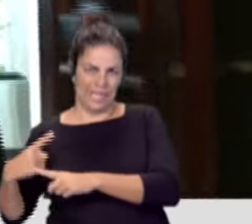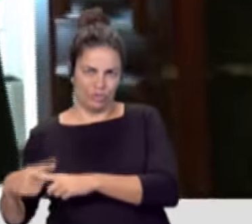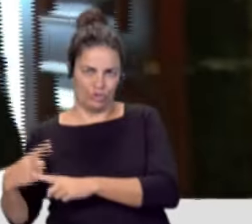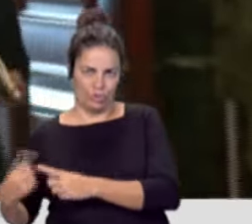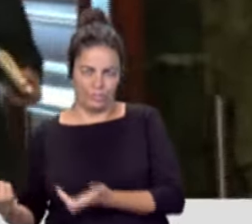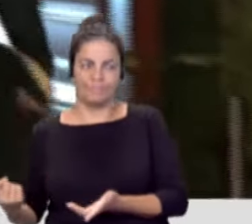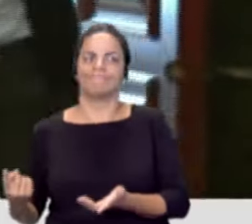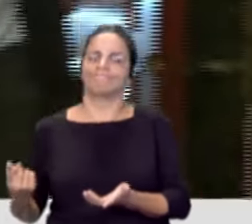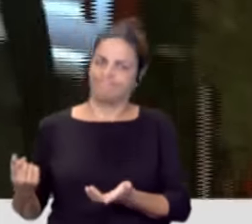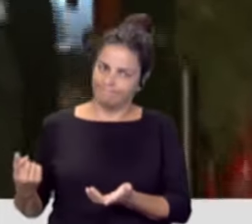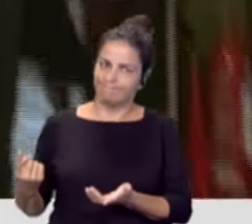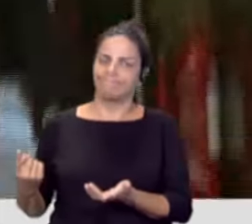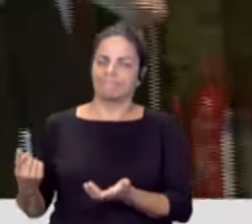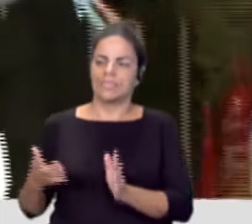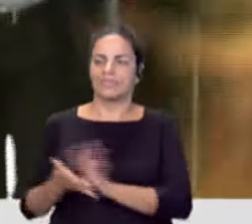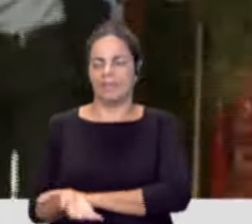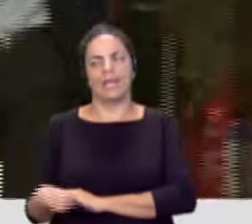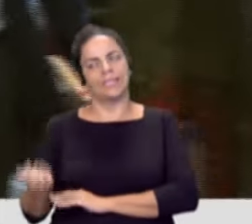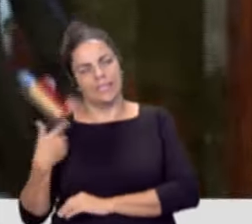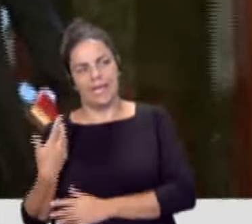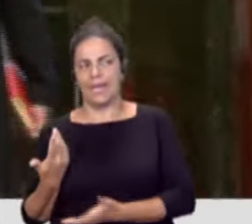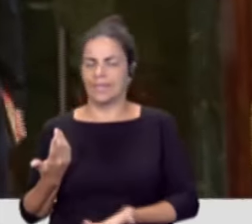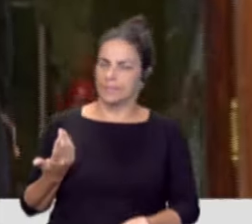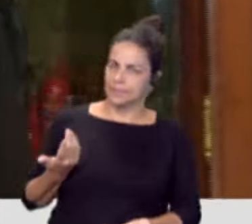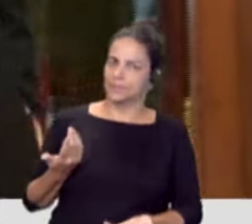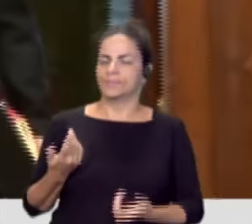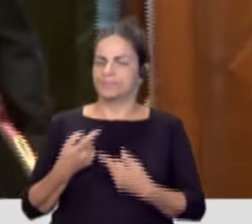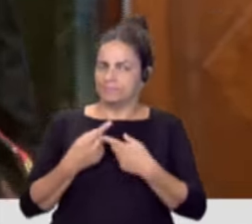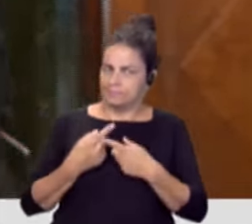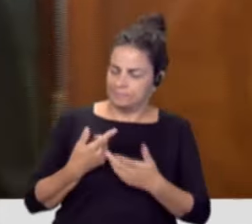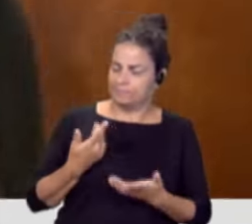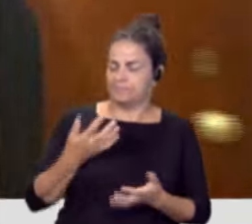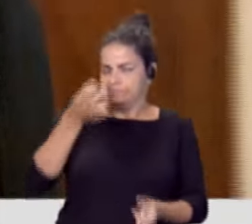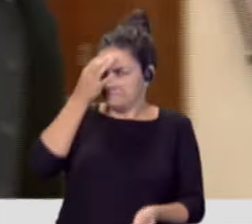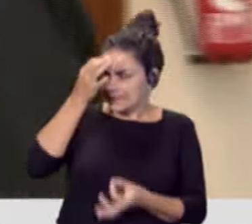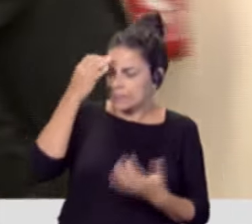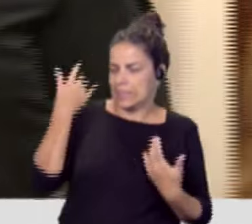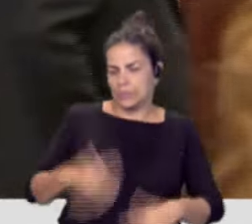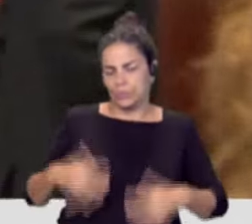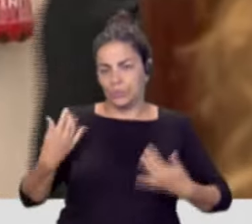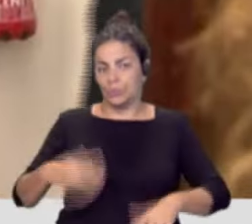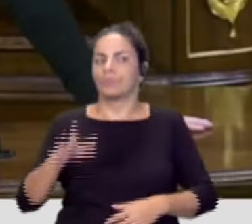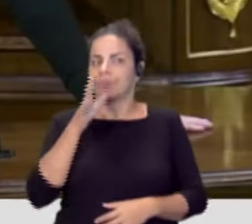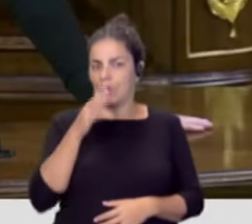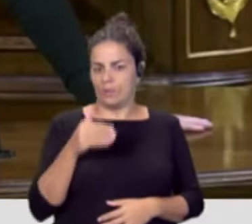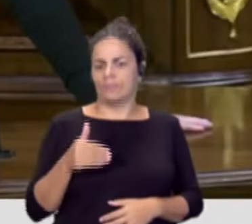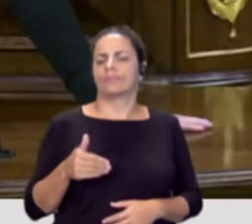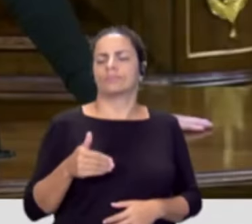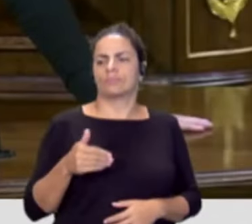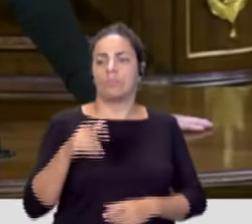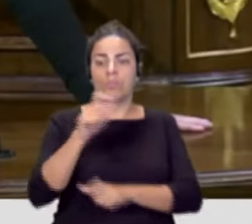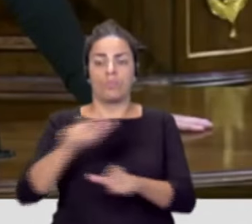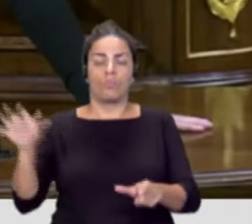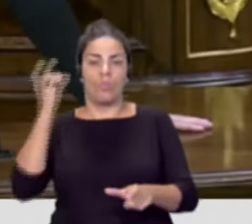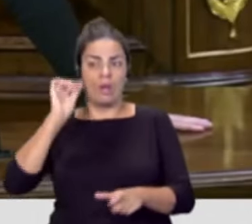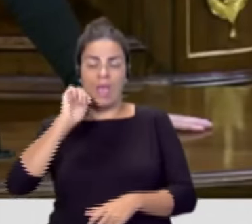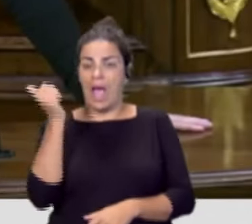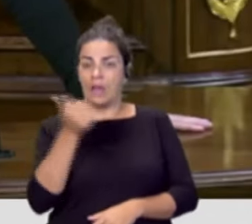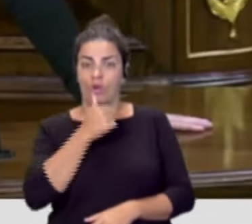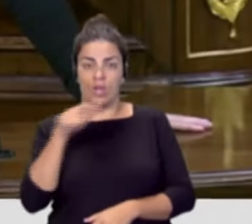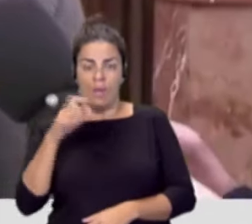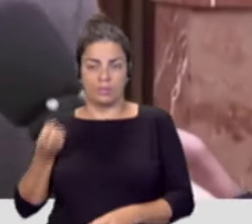cogiendo otras, otras dimensiones, porque bueno, esto está por venir, porque esto son denuncias de mujeres anónimas, que esto me gustaría